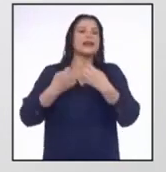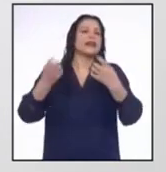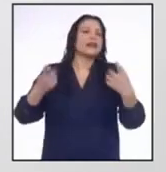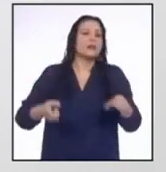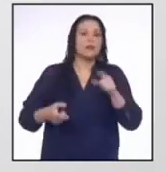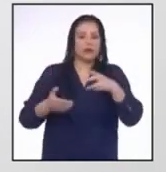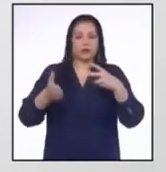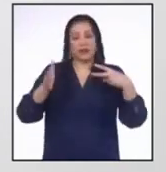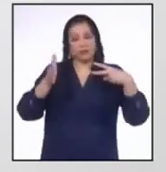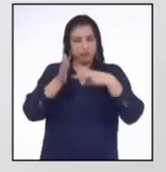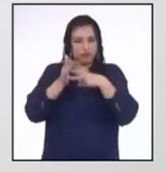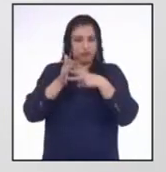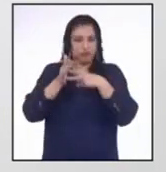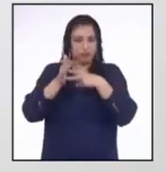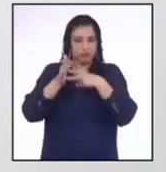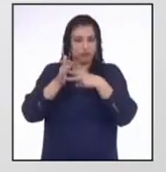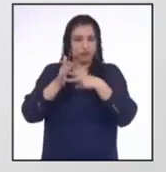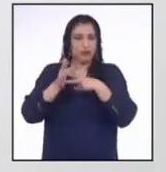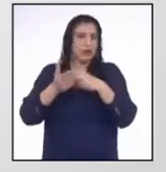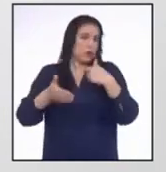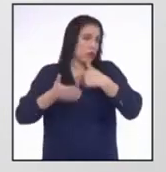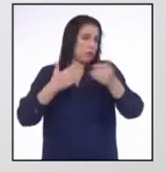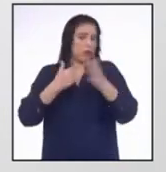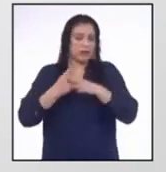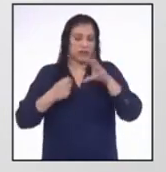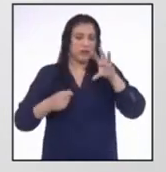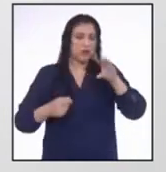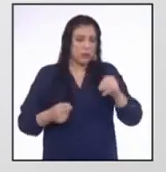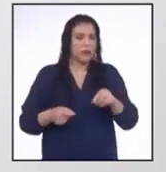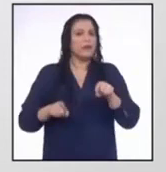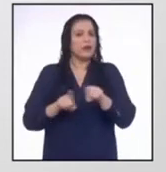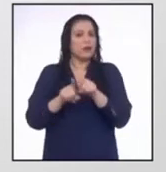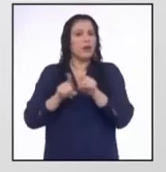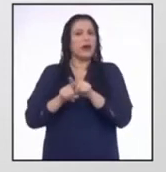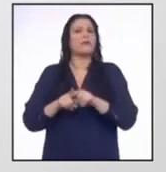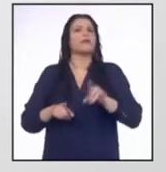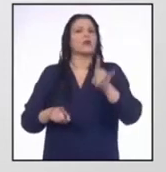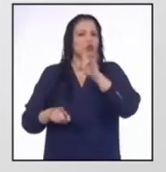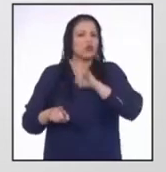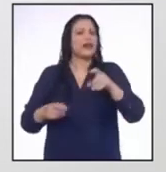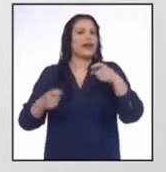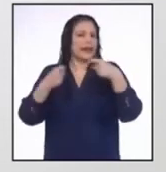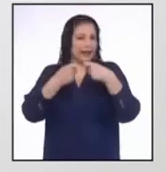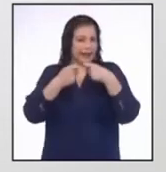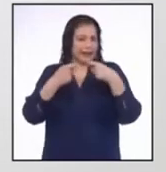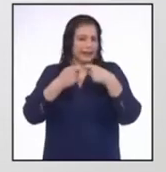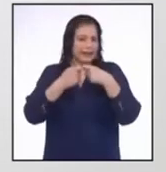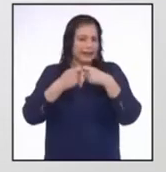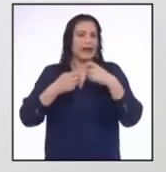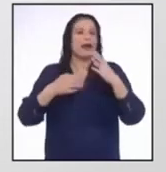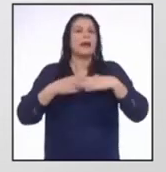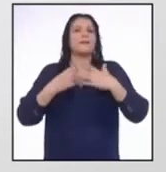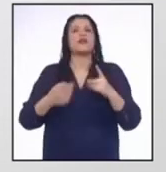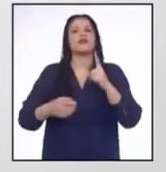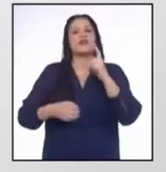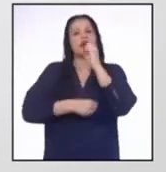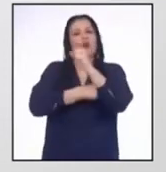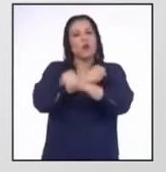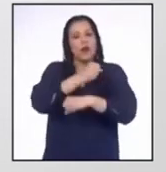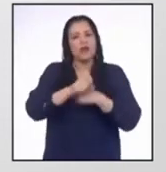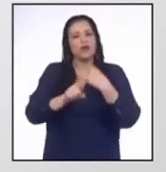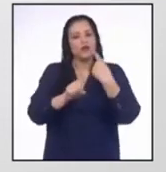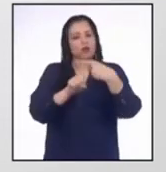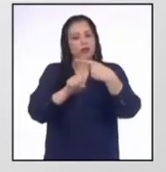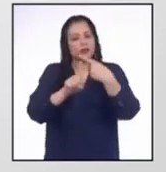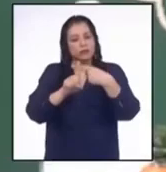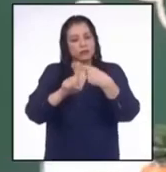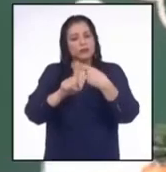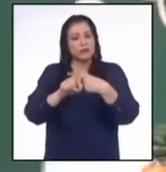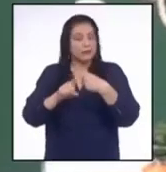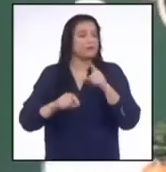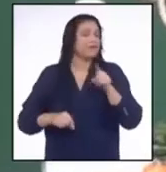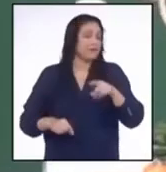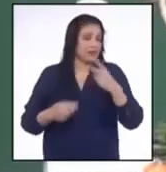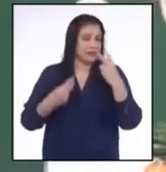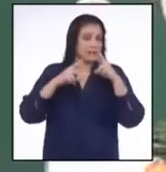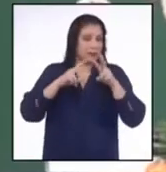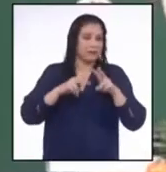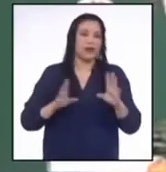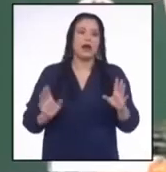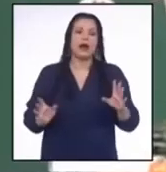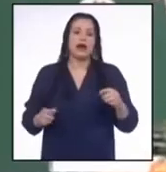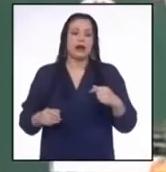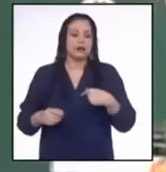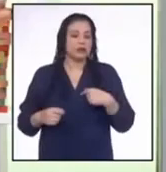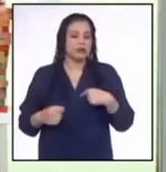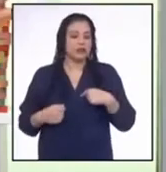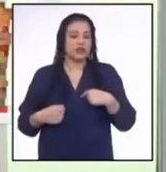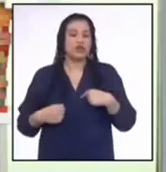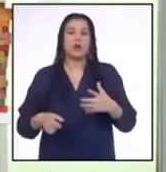tomacorriente, seguirán consumiendo energía eléctrica. No es mucha, pero si sumamos por todo un año se notará la diferencia. Yo ya no voy a